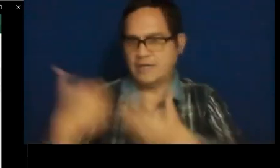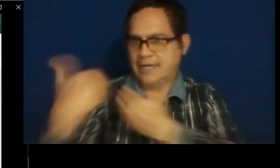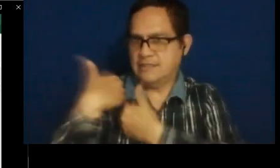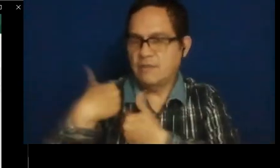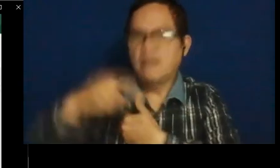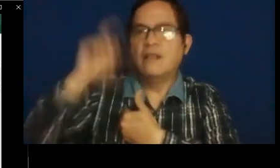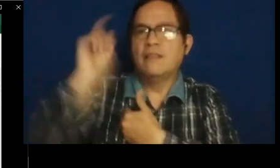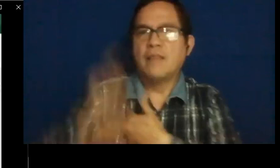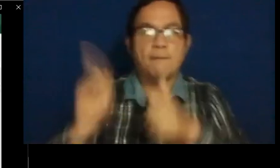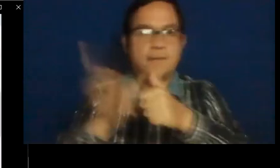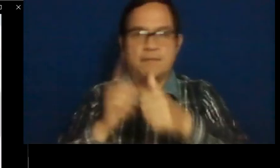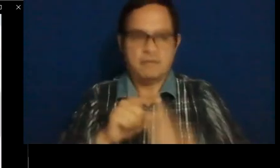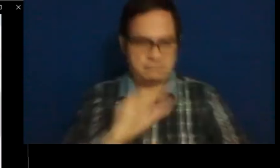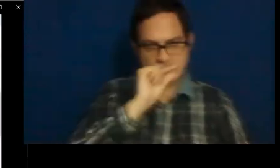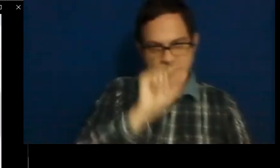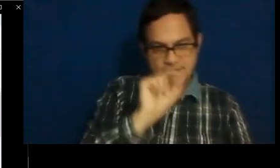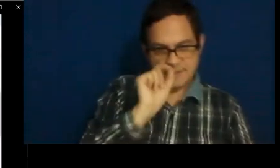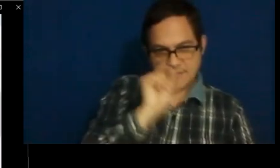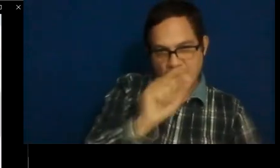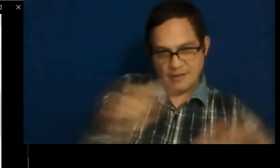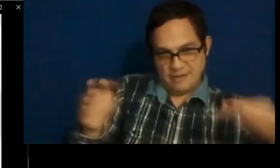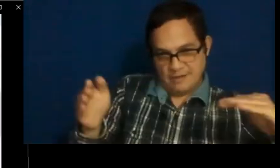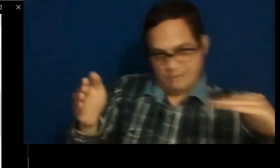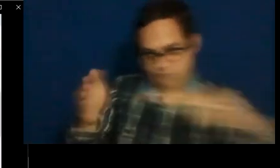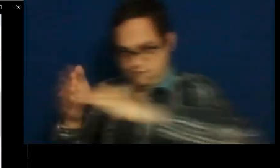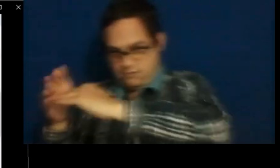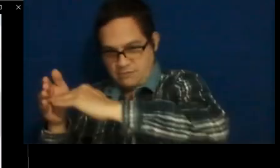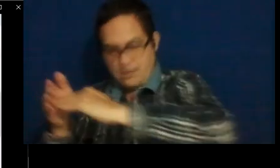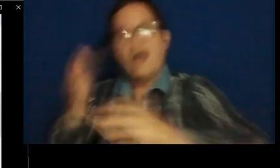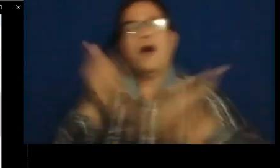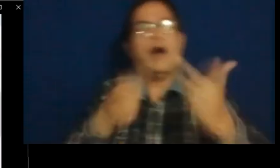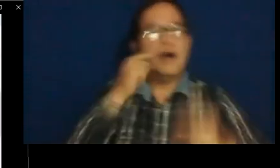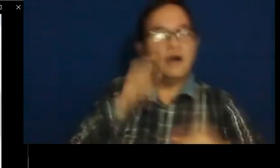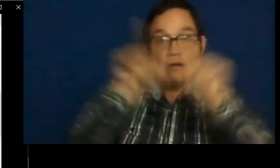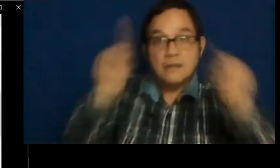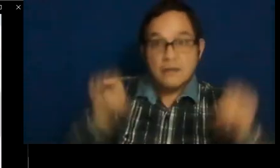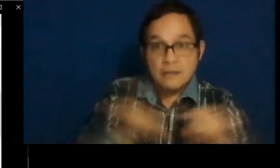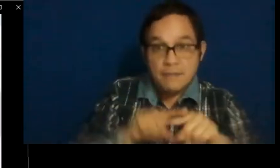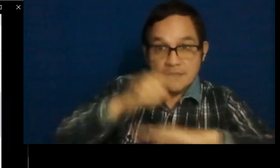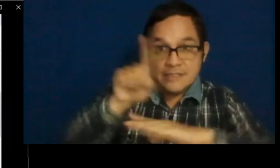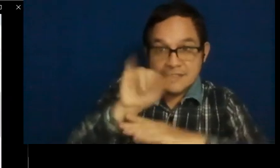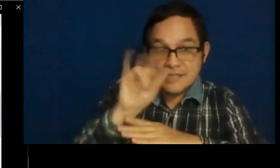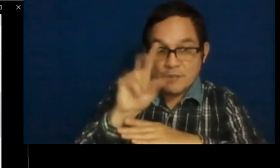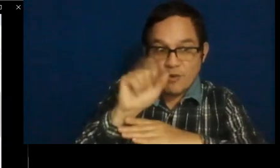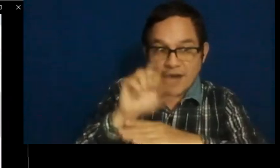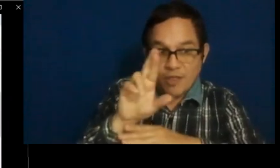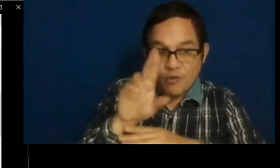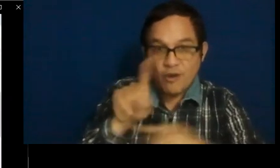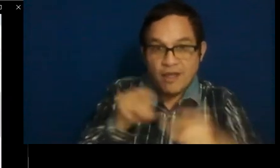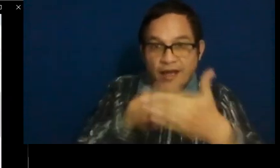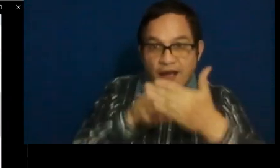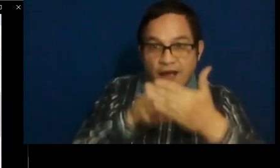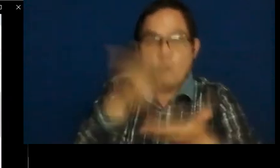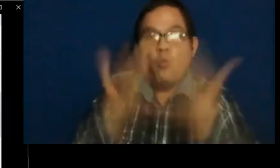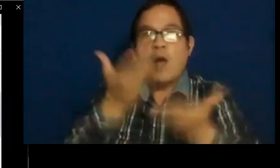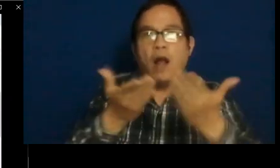hago mi primer lanzamiento. ¿Listo? Entonces hago mis lanzamientos y de aquí es donde voy a tomar los datos del tiempo. Acomodo aquí